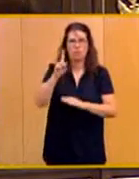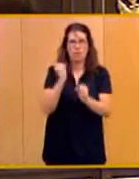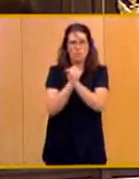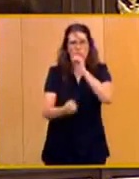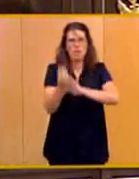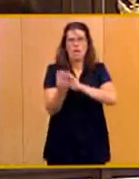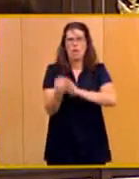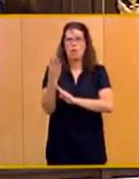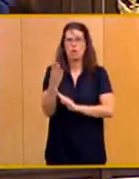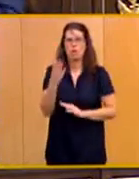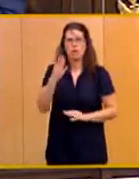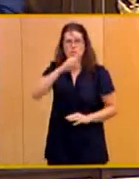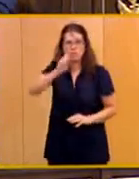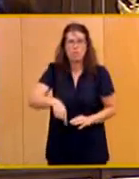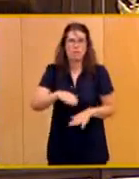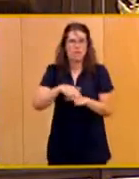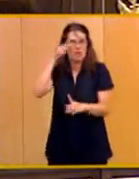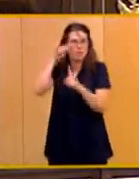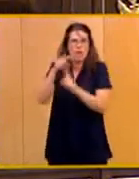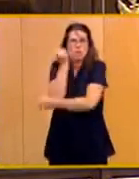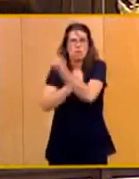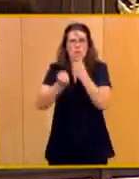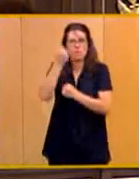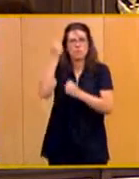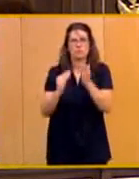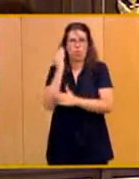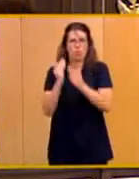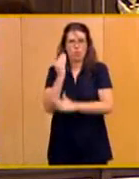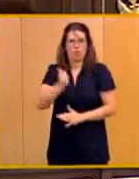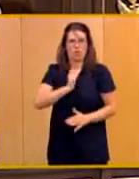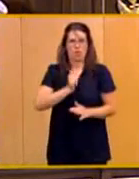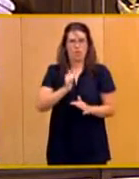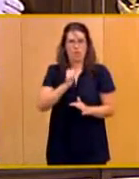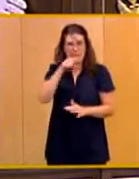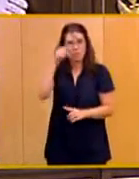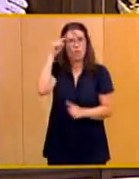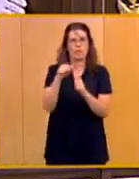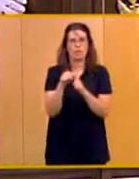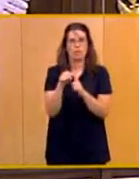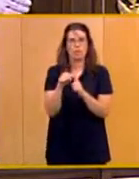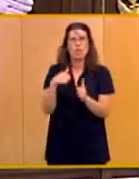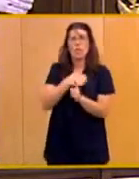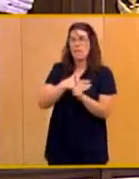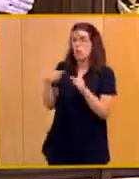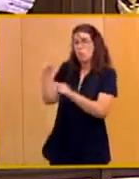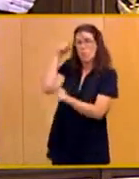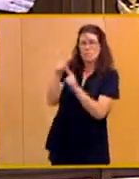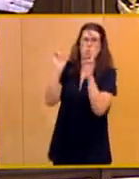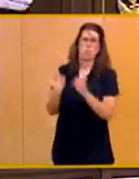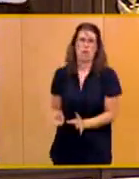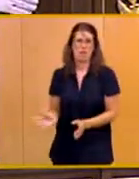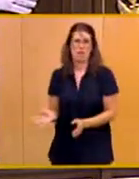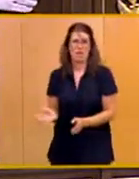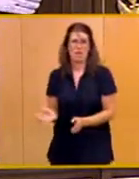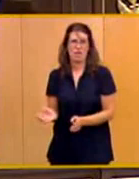recuperación de una economía más productiva. Desearía que ese fuera el propósito de usted, pero